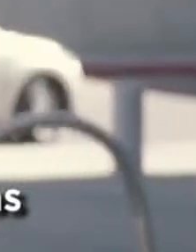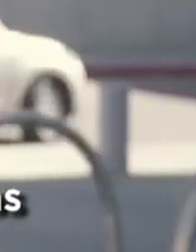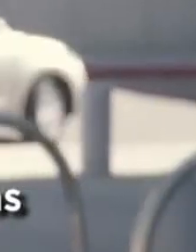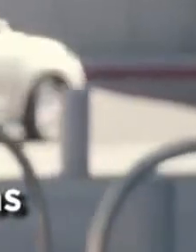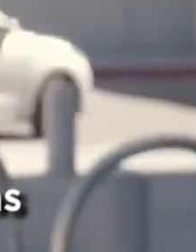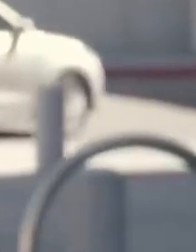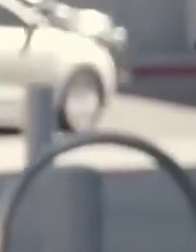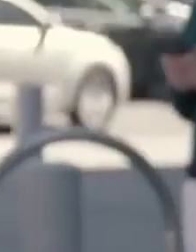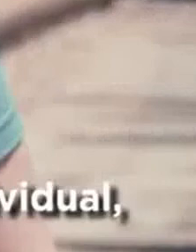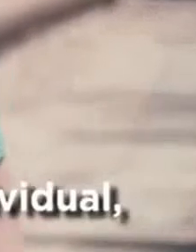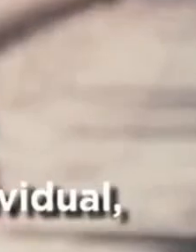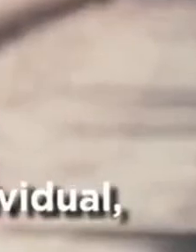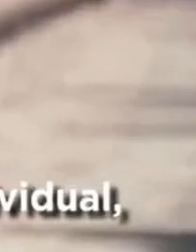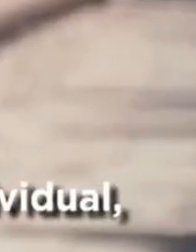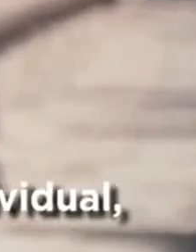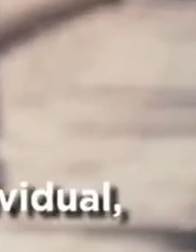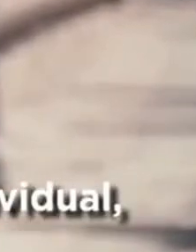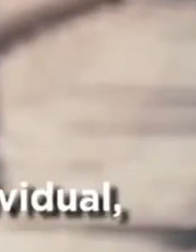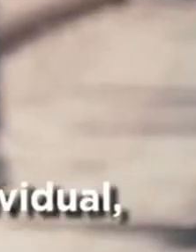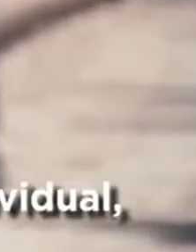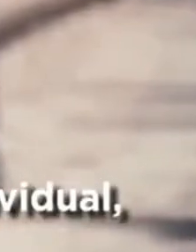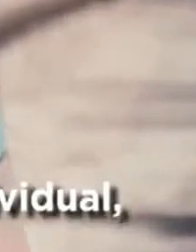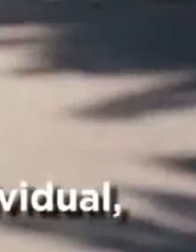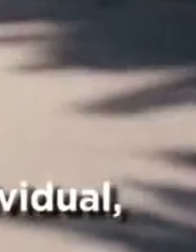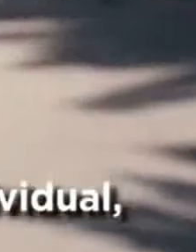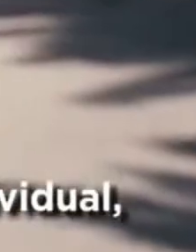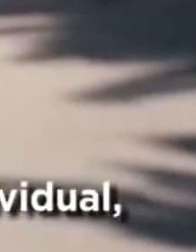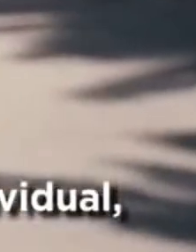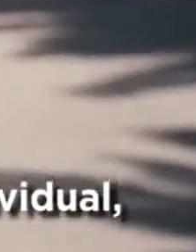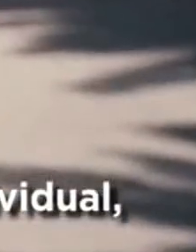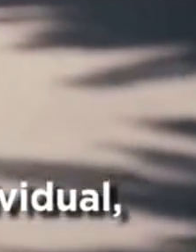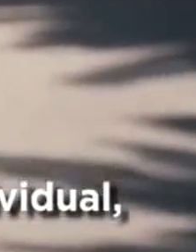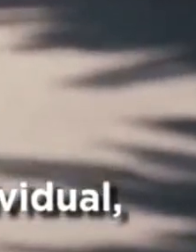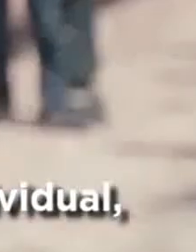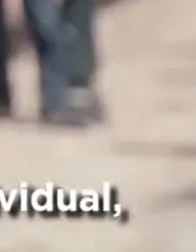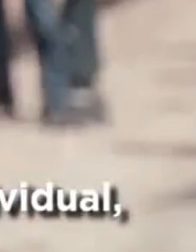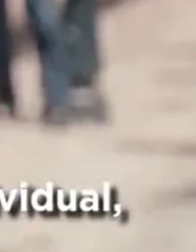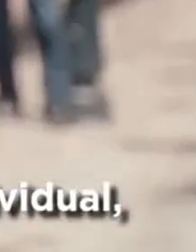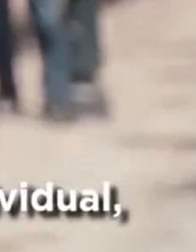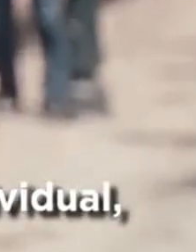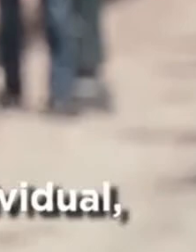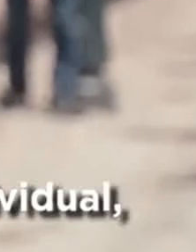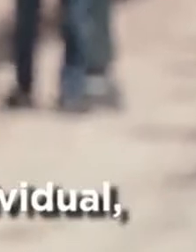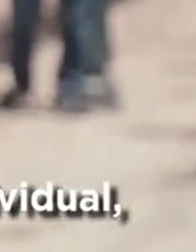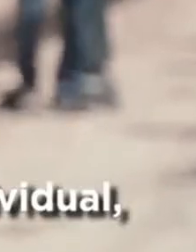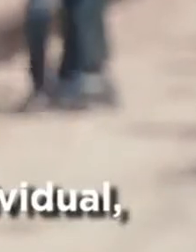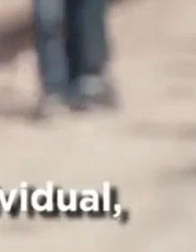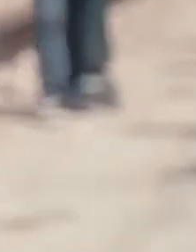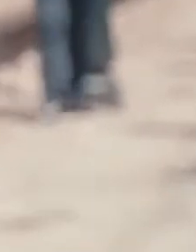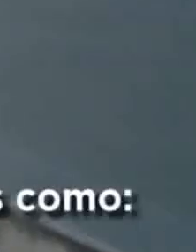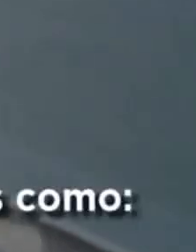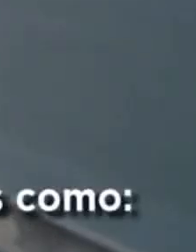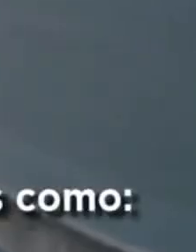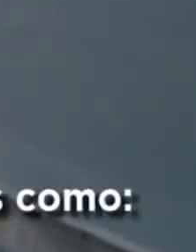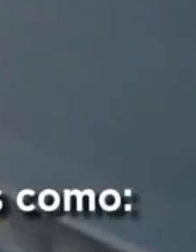y productivas de las personas, ampliando su capacidad de incidencia en los temas de interés individual, comunitario y en la sociedad en